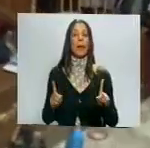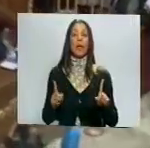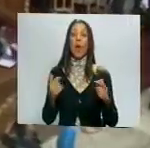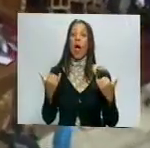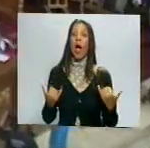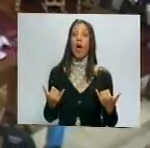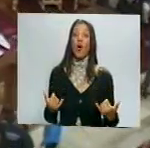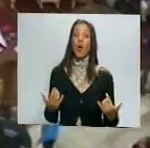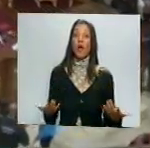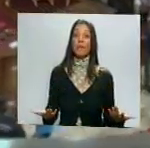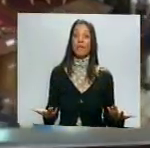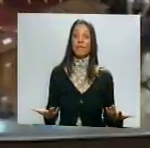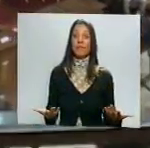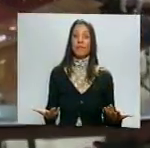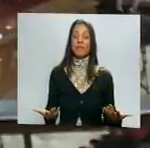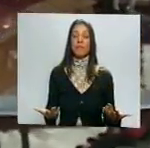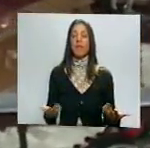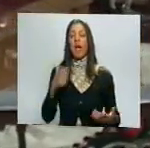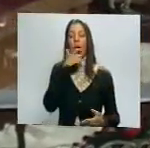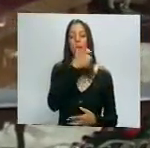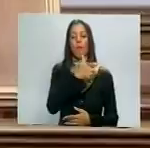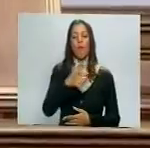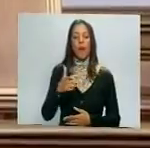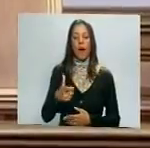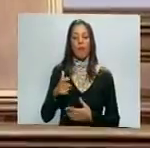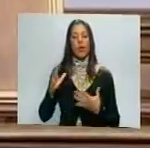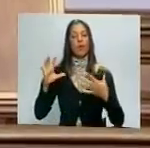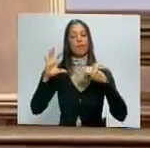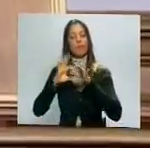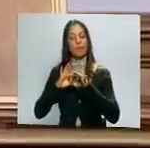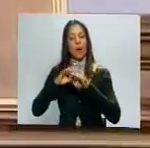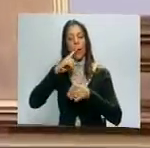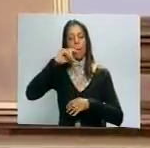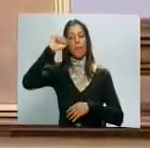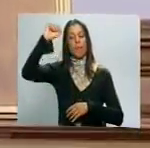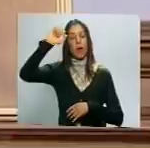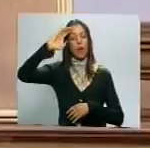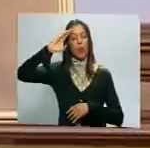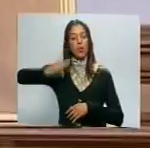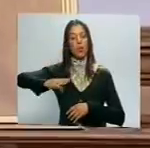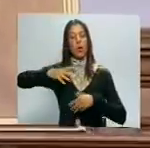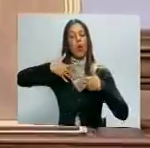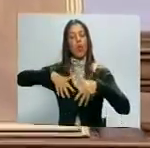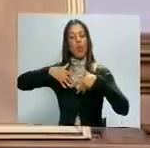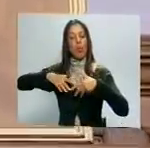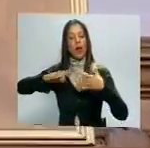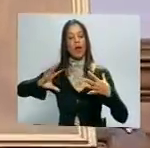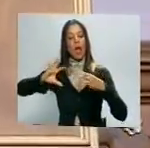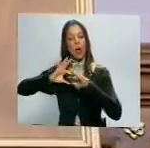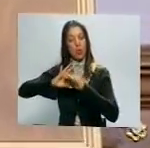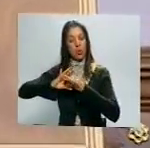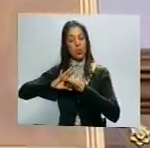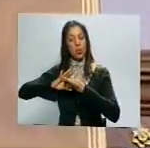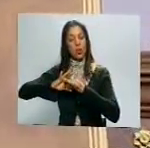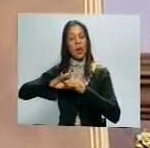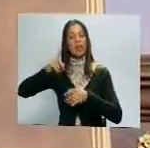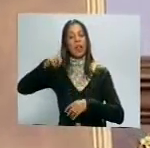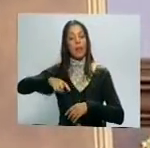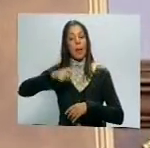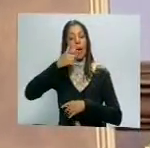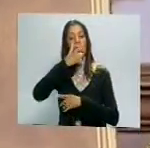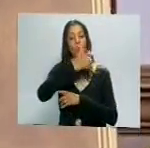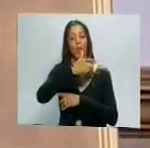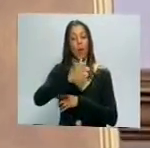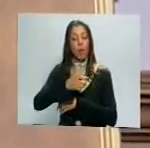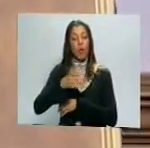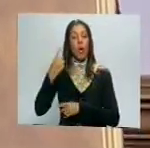ahora no solamente el pueblo tiene al presidente y a la Fuerza Armada Nacional Bolivariana, sino que ahora este pueblo también tiene